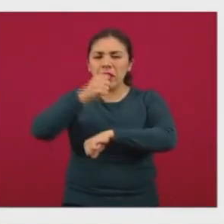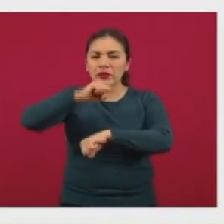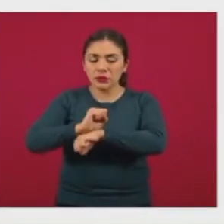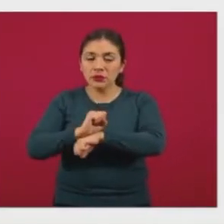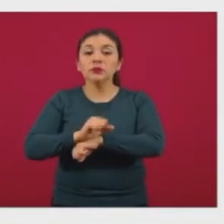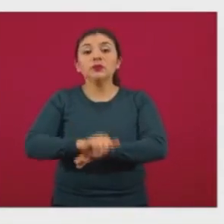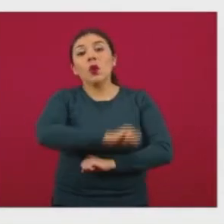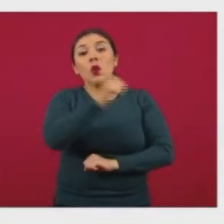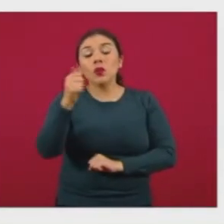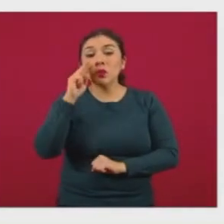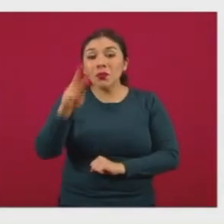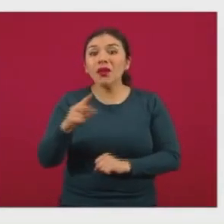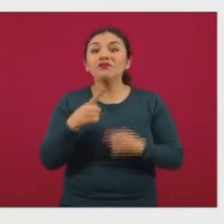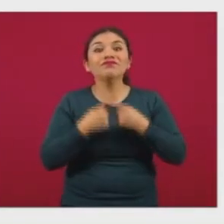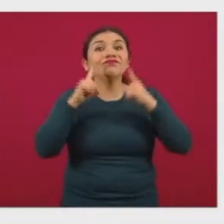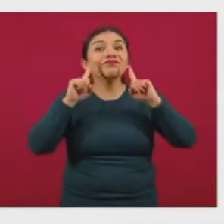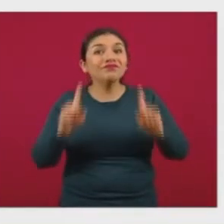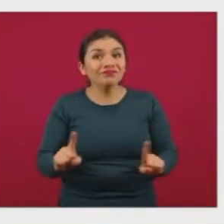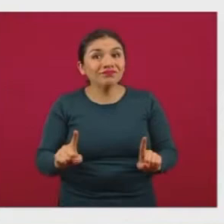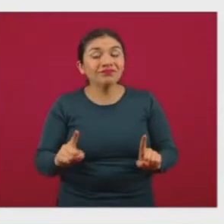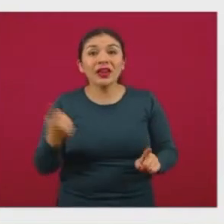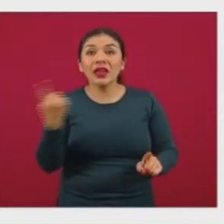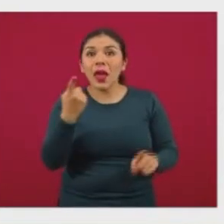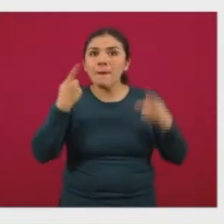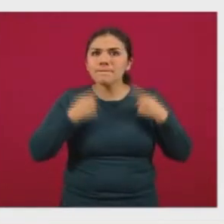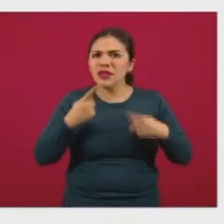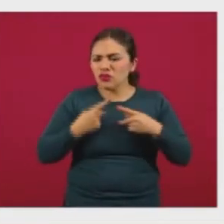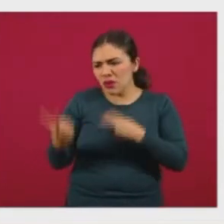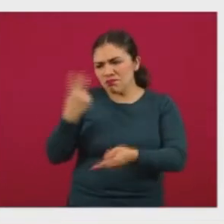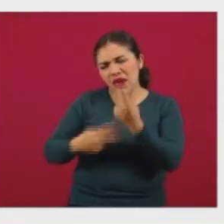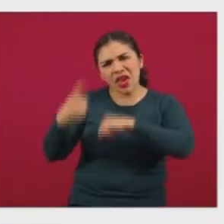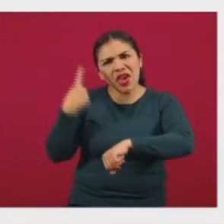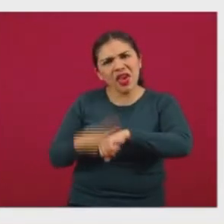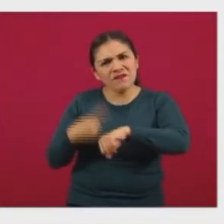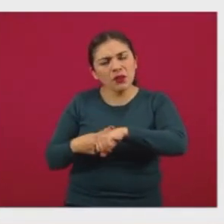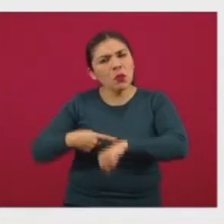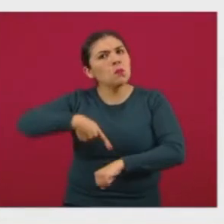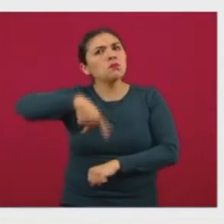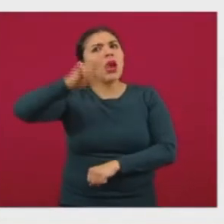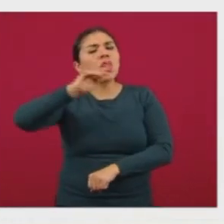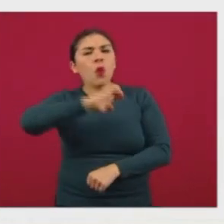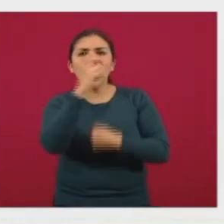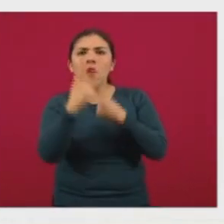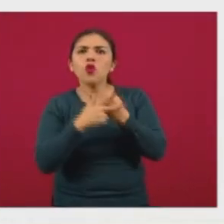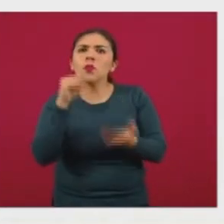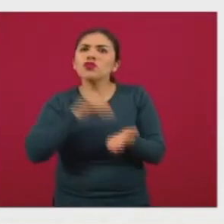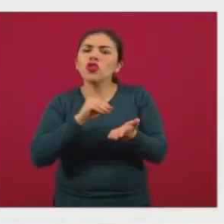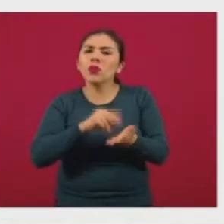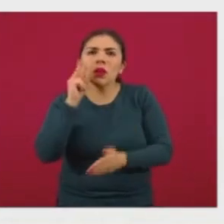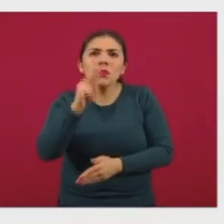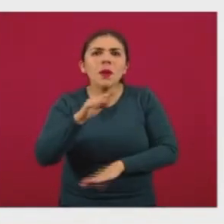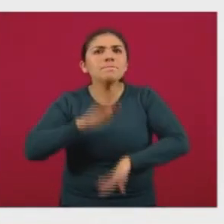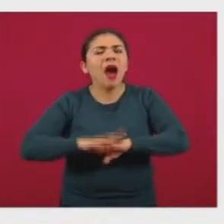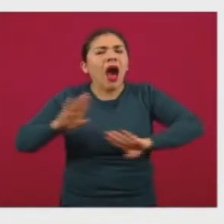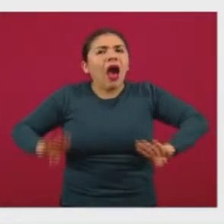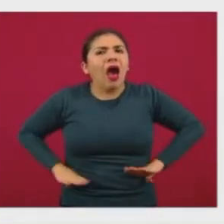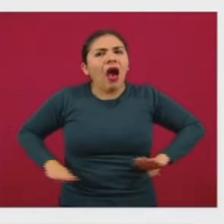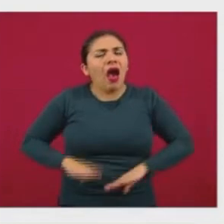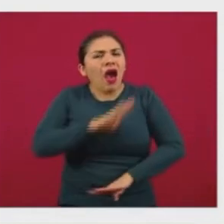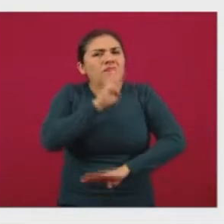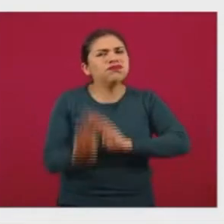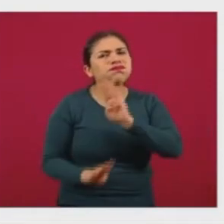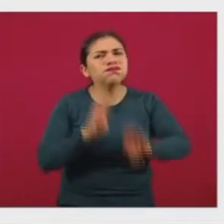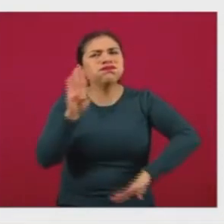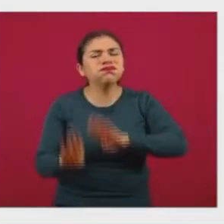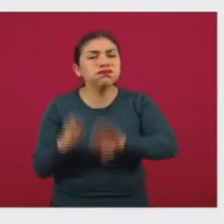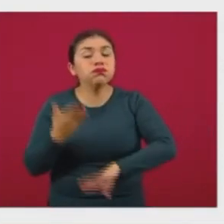semanas. Y a diferencia de los casos, aquí sí vemos todavía a Europa con un comportamiento, con una